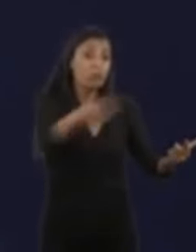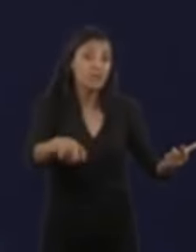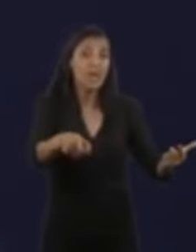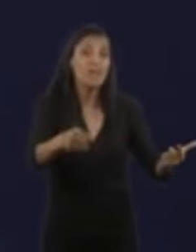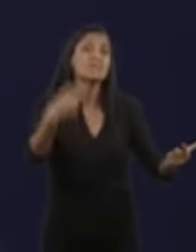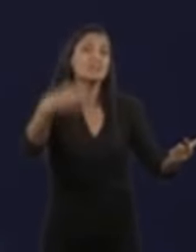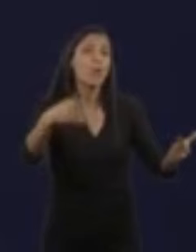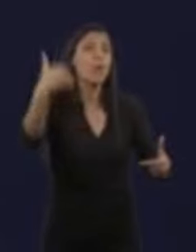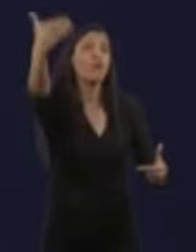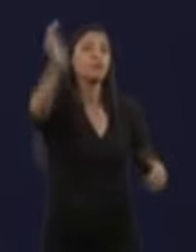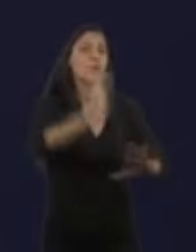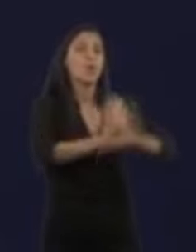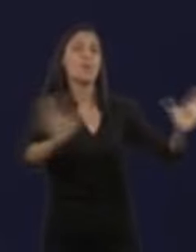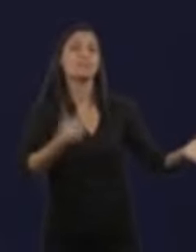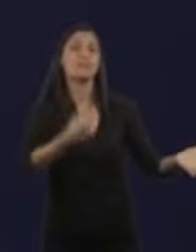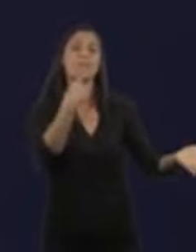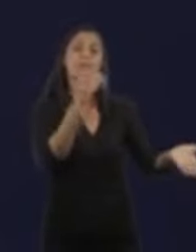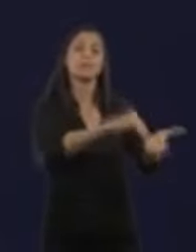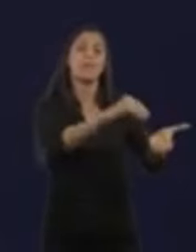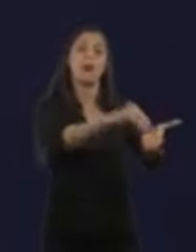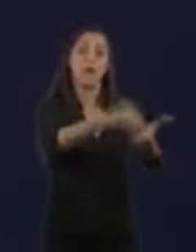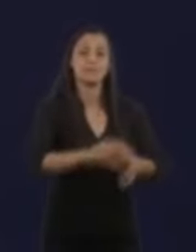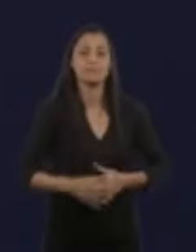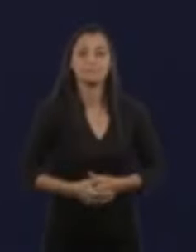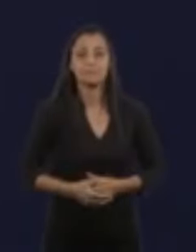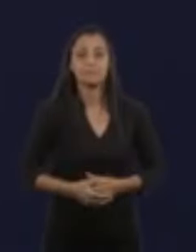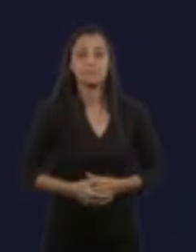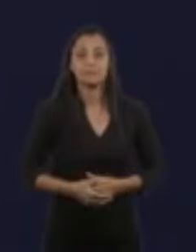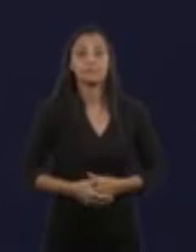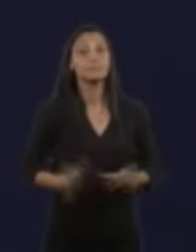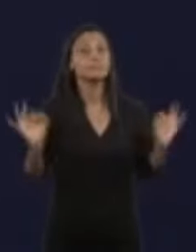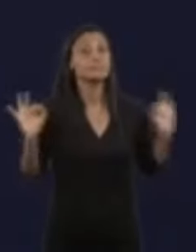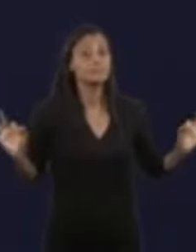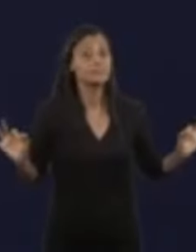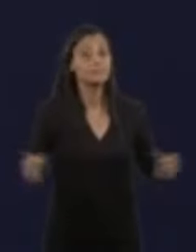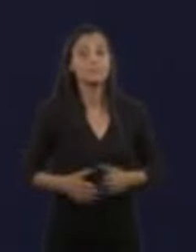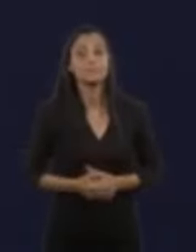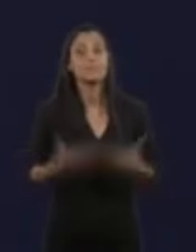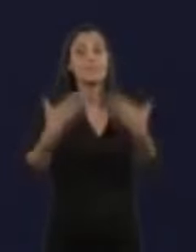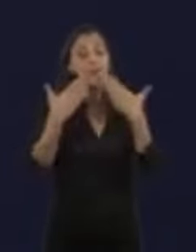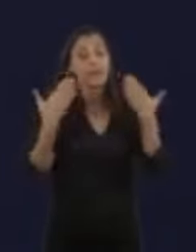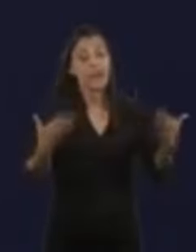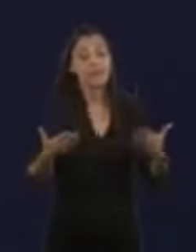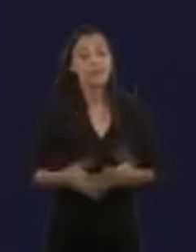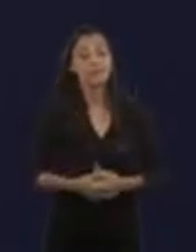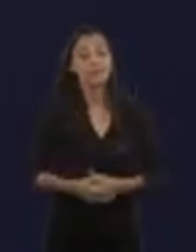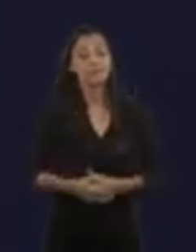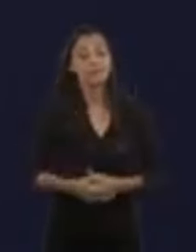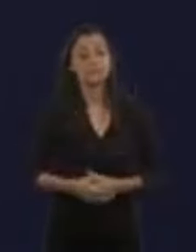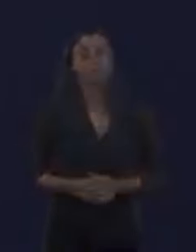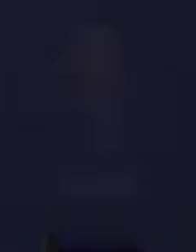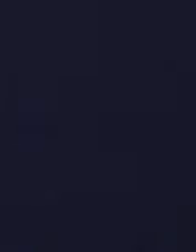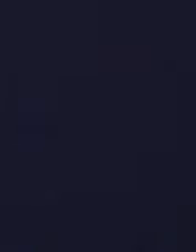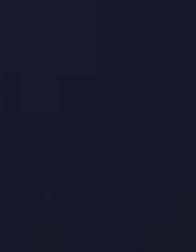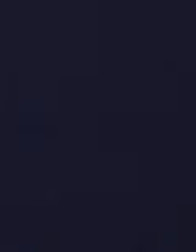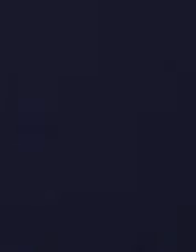que hacer más porque la decadencia finalmente terminó fin Gracias eh Hasta luego